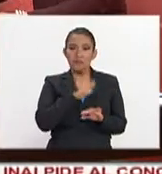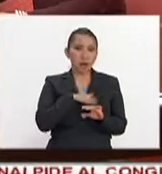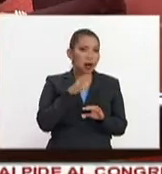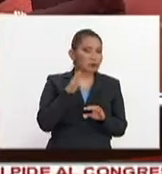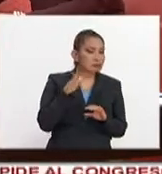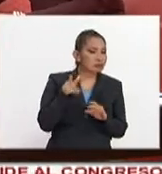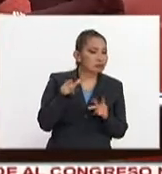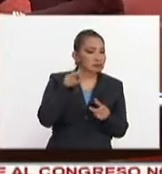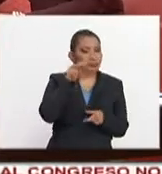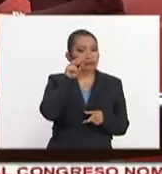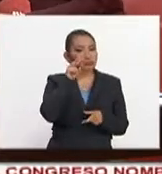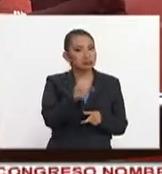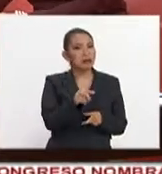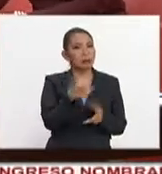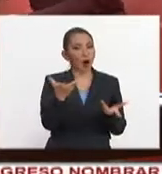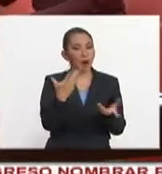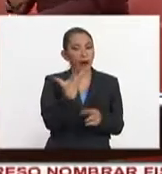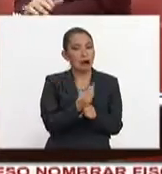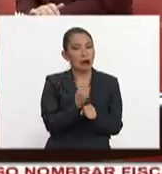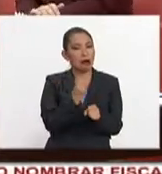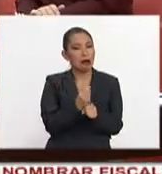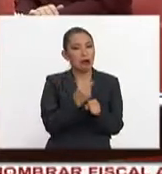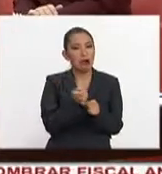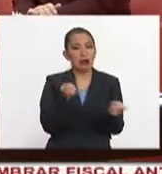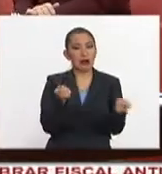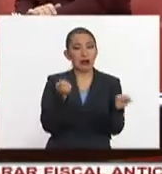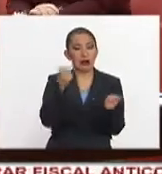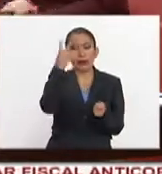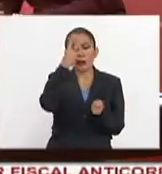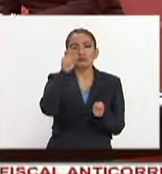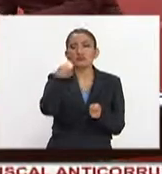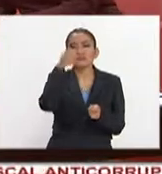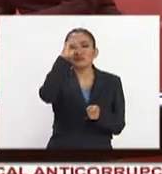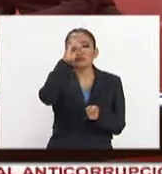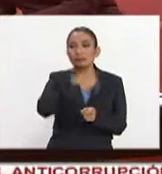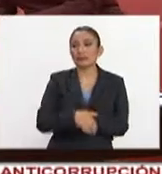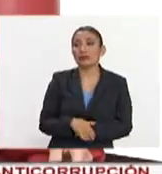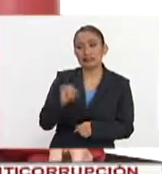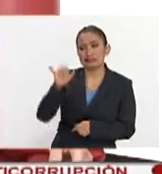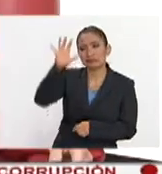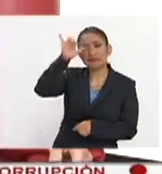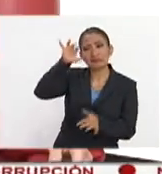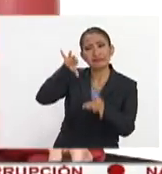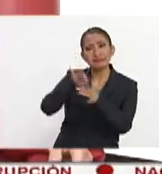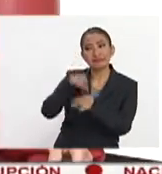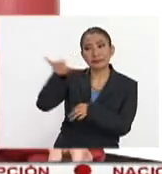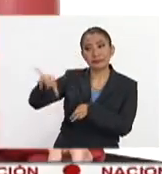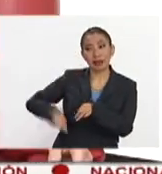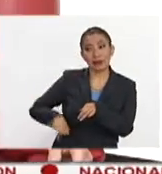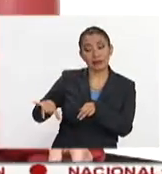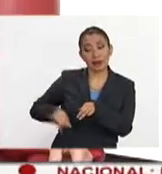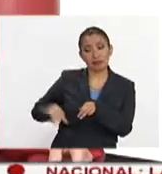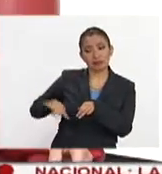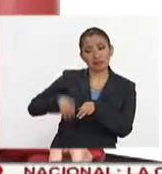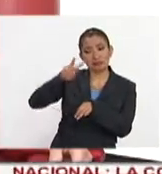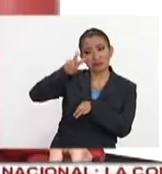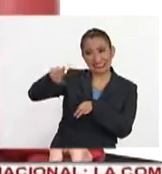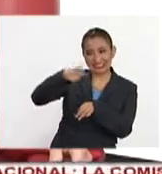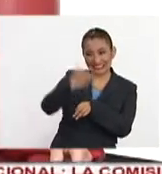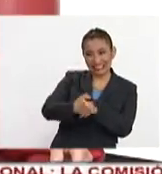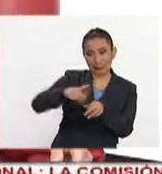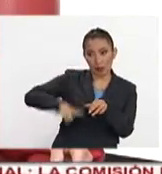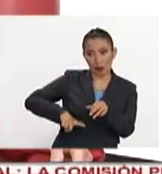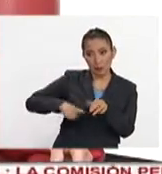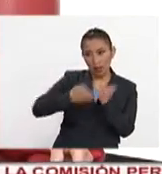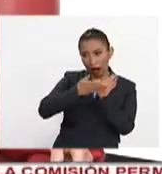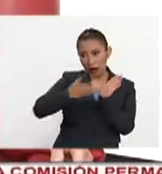más vemos en la justa dimensión a Donald Trump. ¿Qué opinas? Sí, concuerdo contigo. Y lo interesante, al menos en esta legislación,